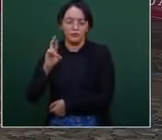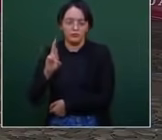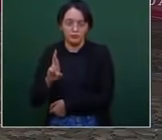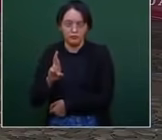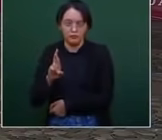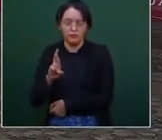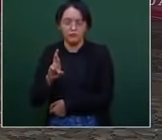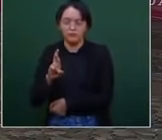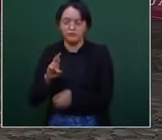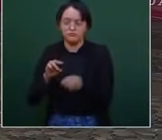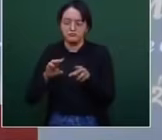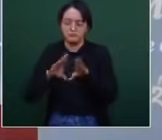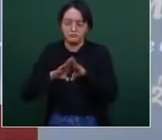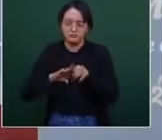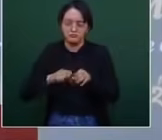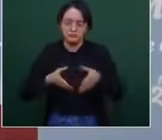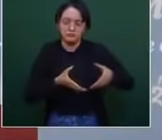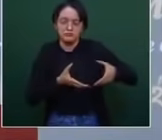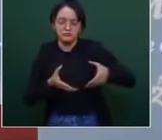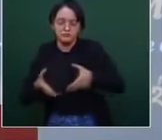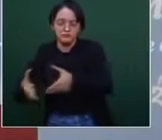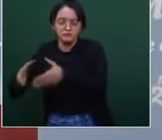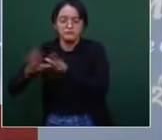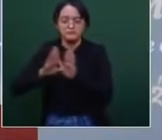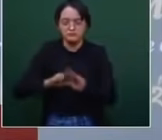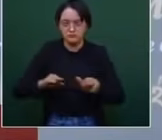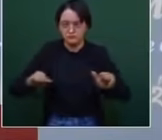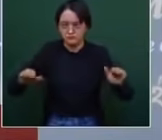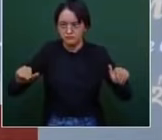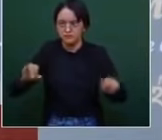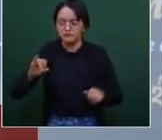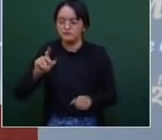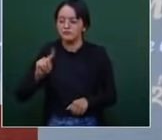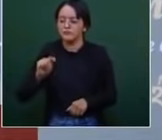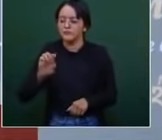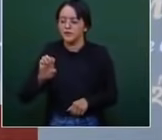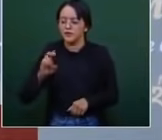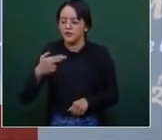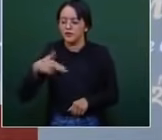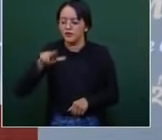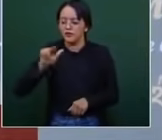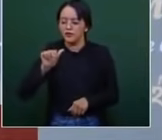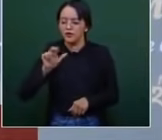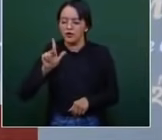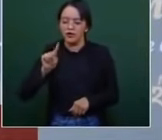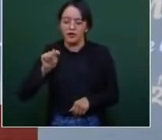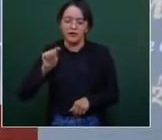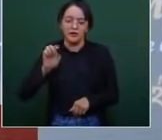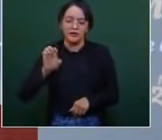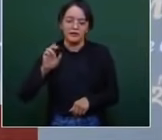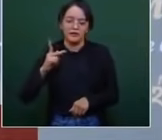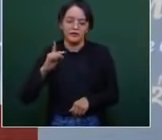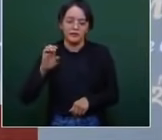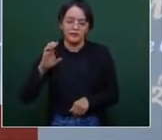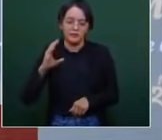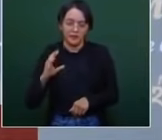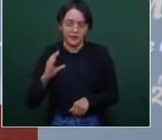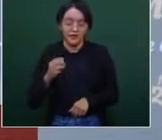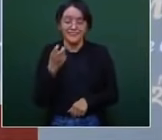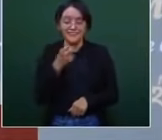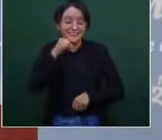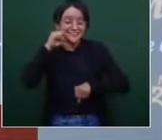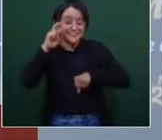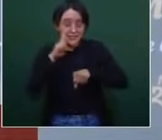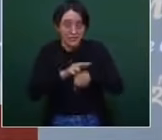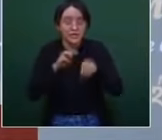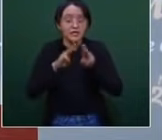Tehuantepec y la limpieza de sargazo en el Mar Caribe. En suma, la Secretaría de